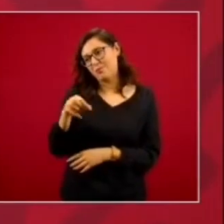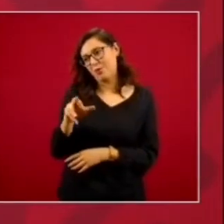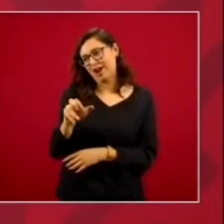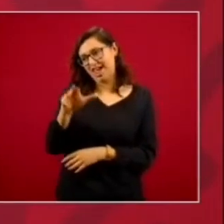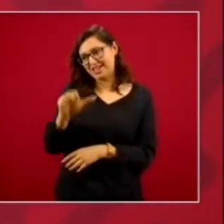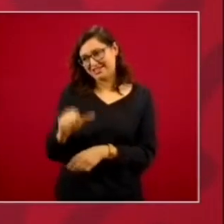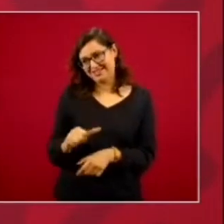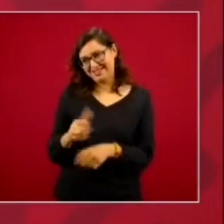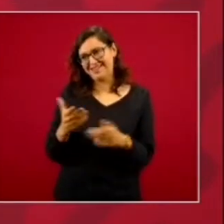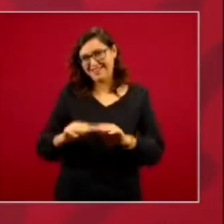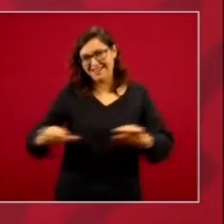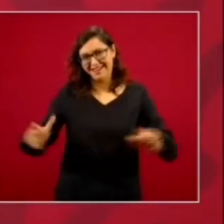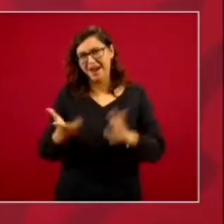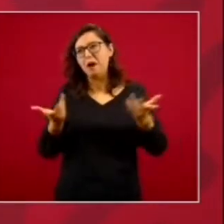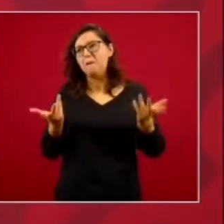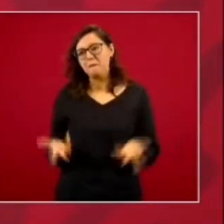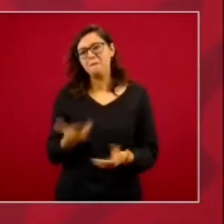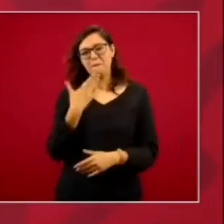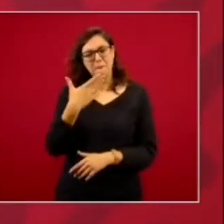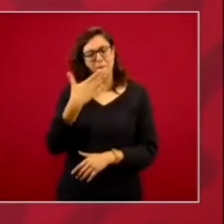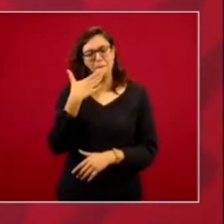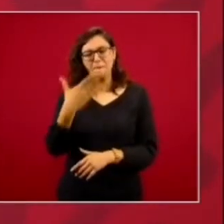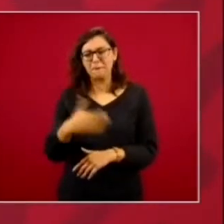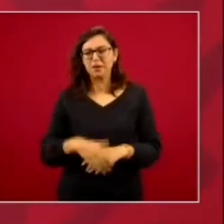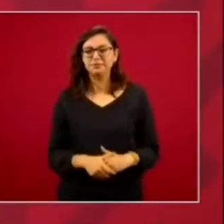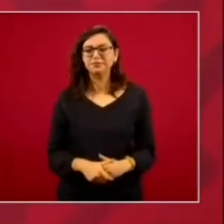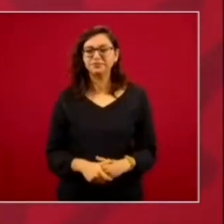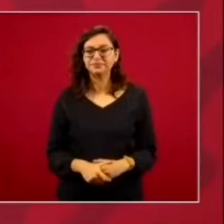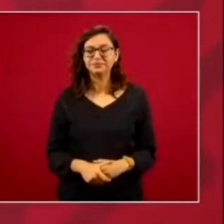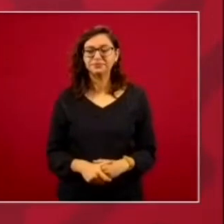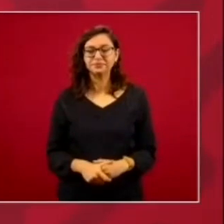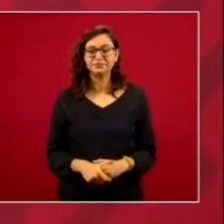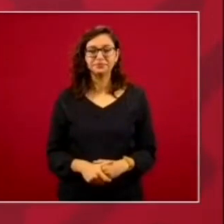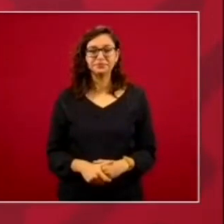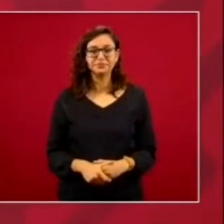Y que qué bueno que haya